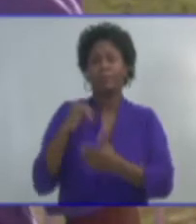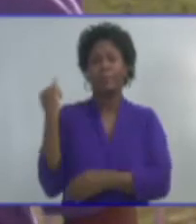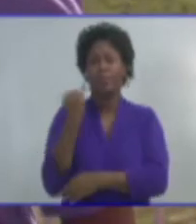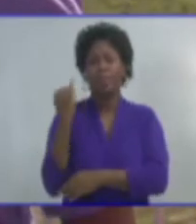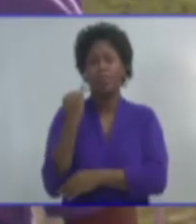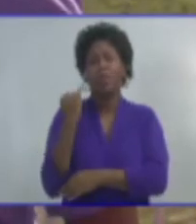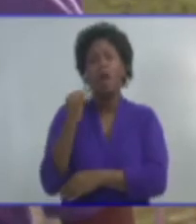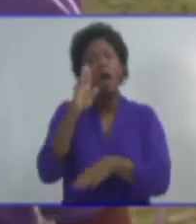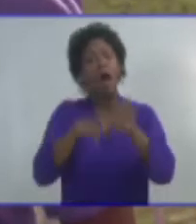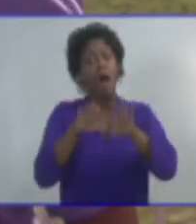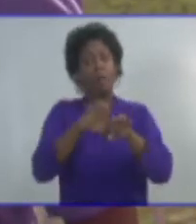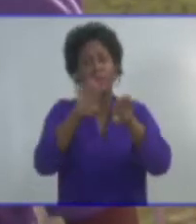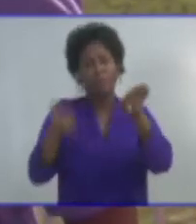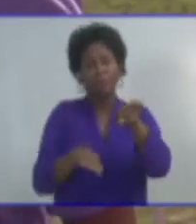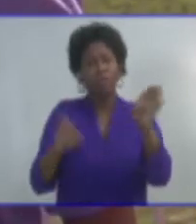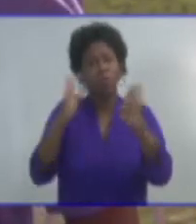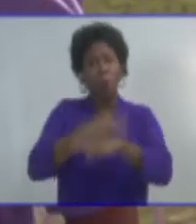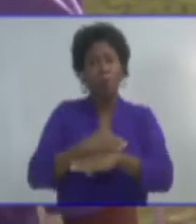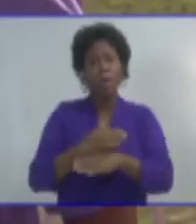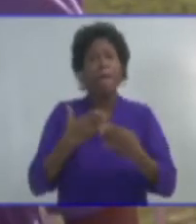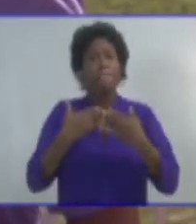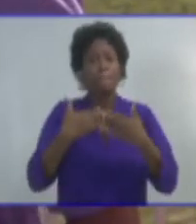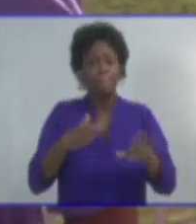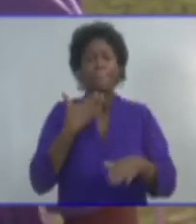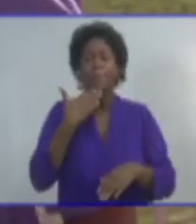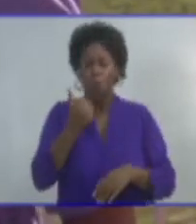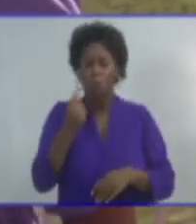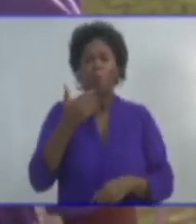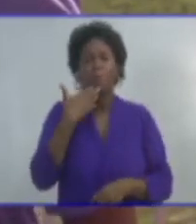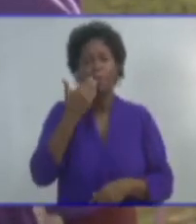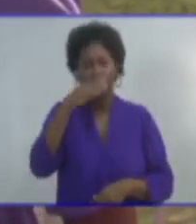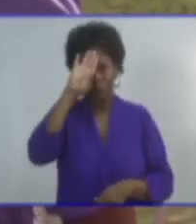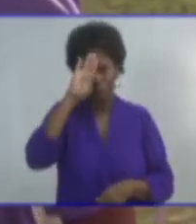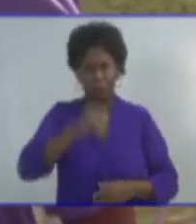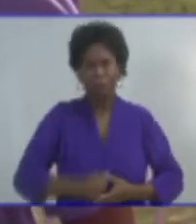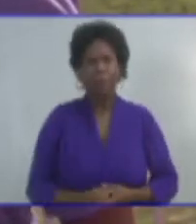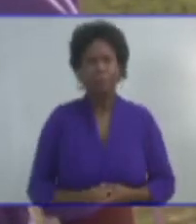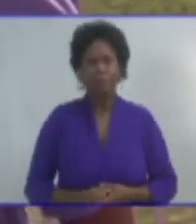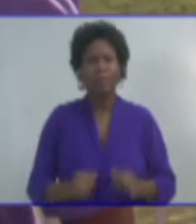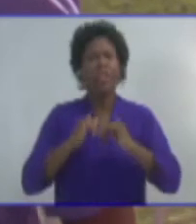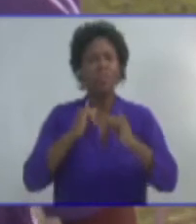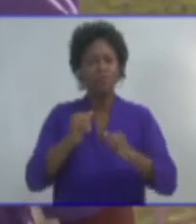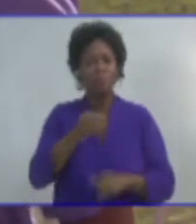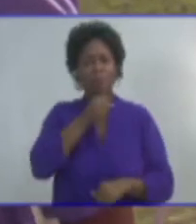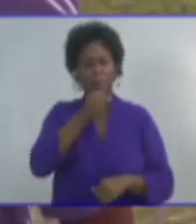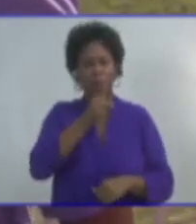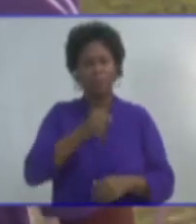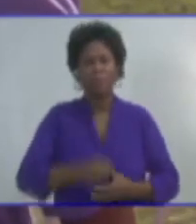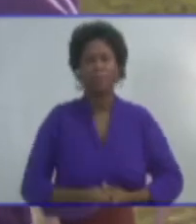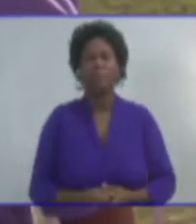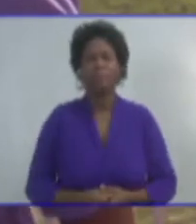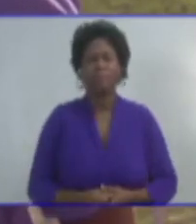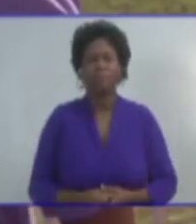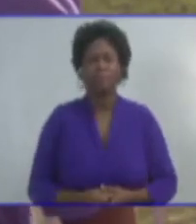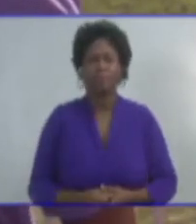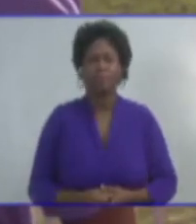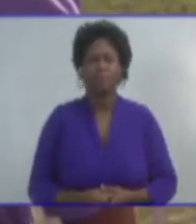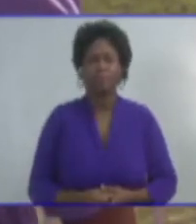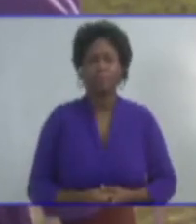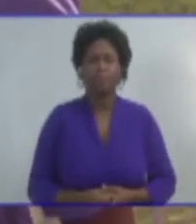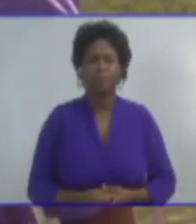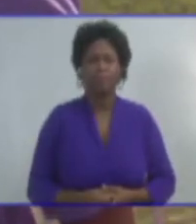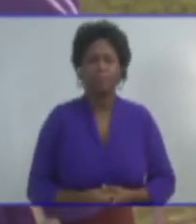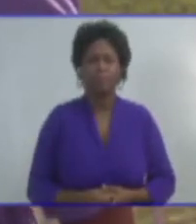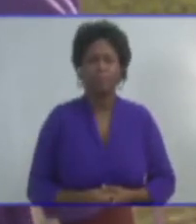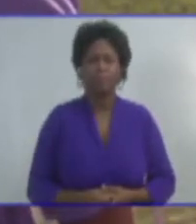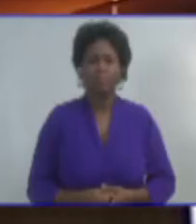injusto, desigual e inoperante. Desde Maicí, Guantánamo, el camarógrafo Arcel Tamayo y Miguel Reyes, Sistema Informativo de